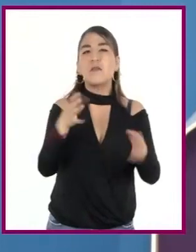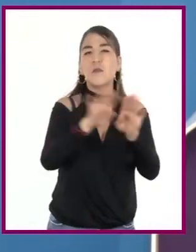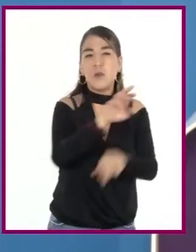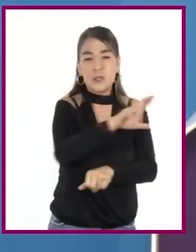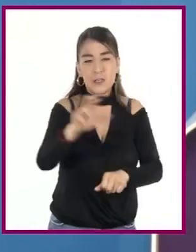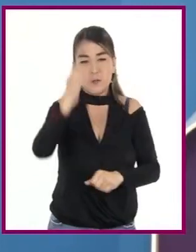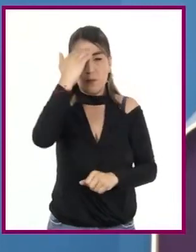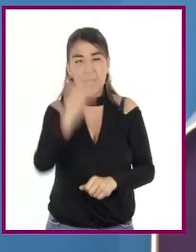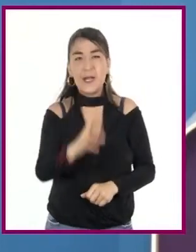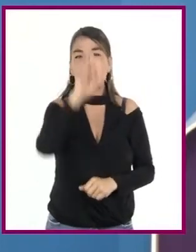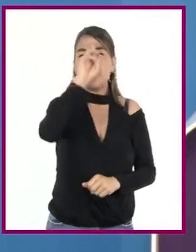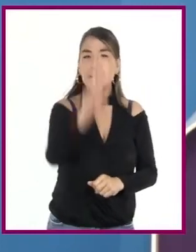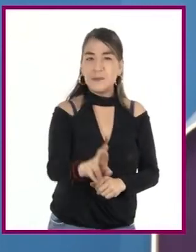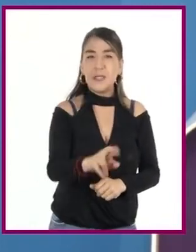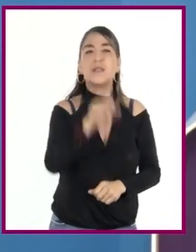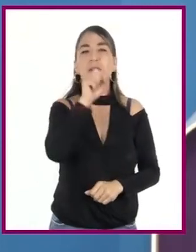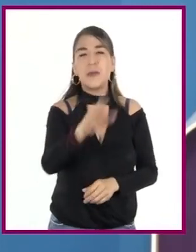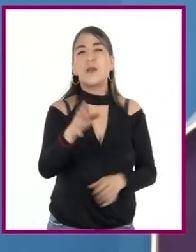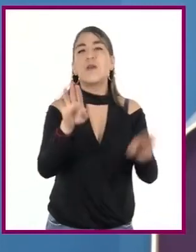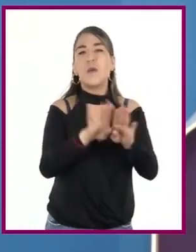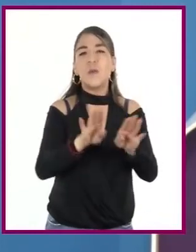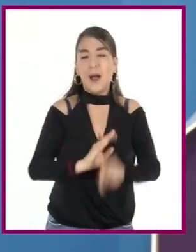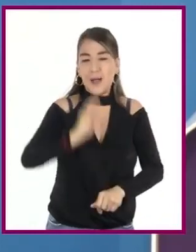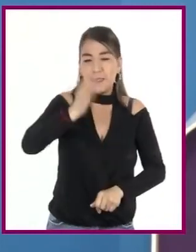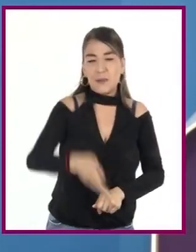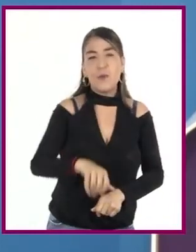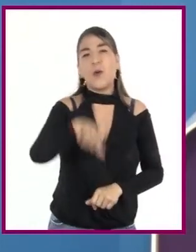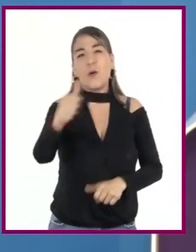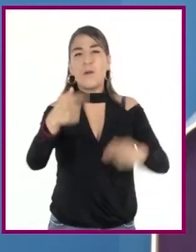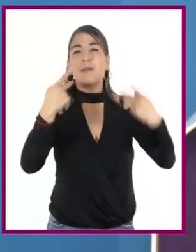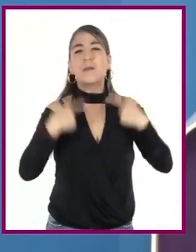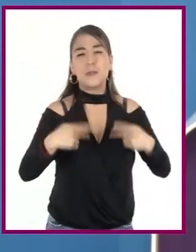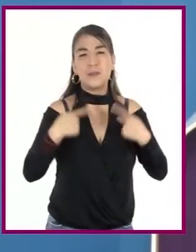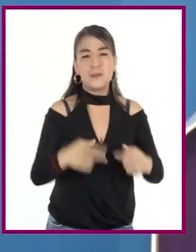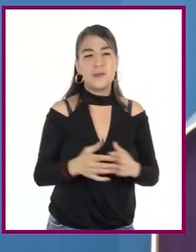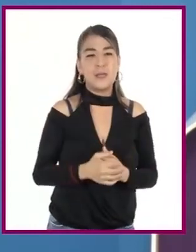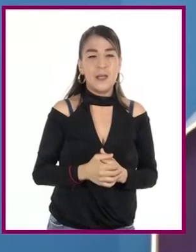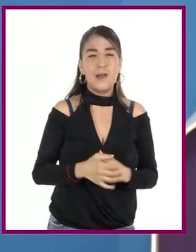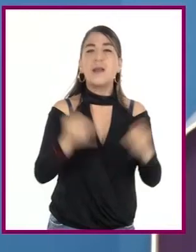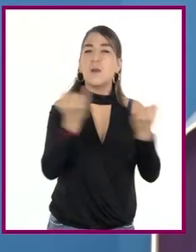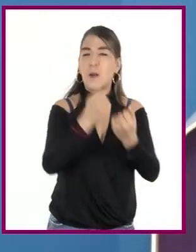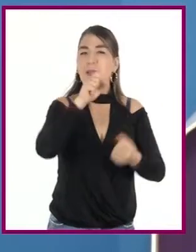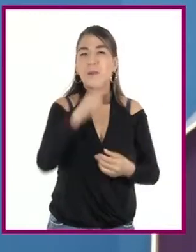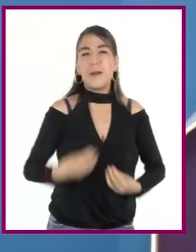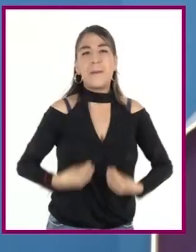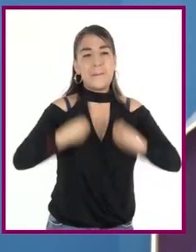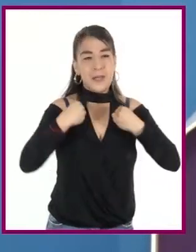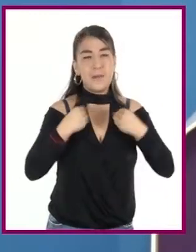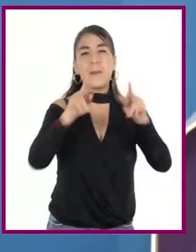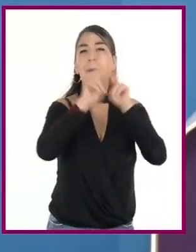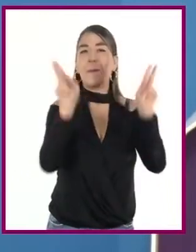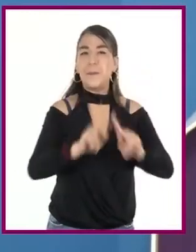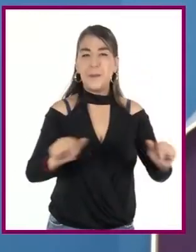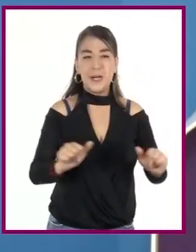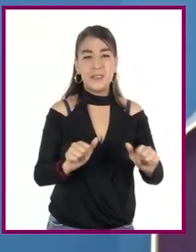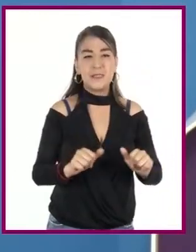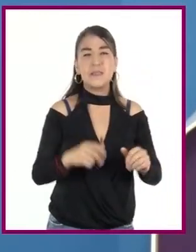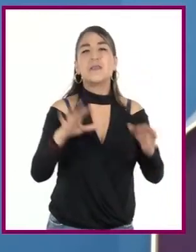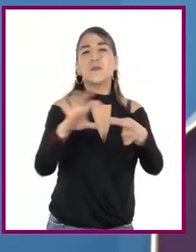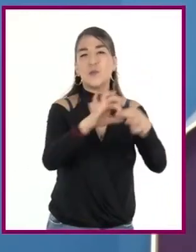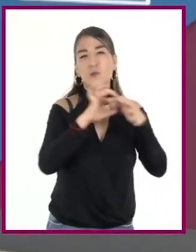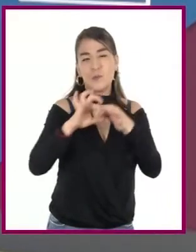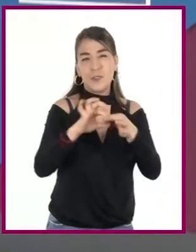reconocer, respetar y apreciar a las y los demás, así como vivir de forma pacífica y